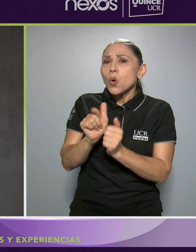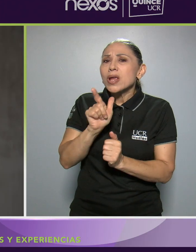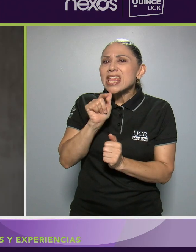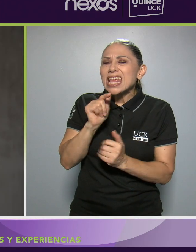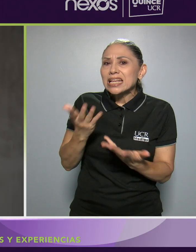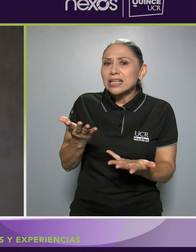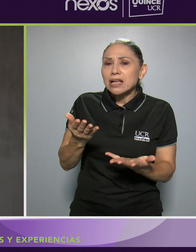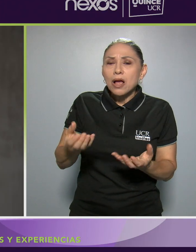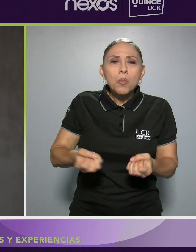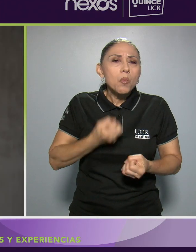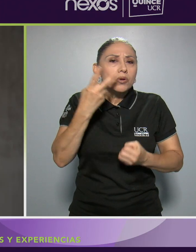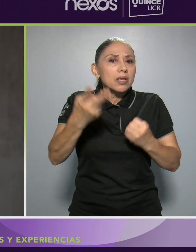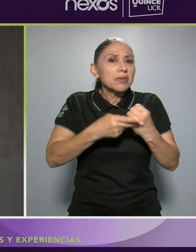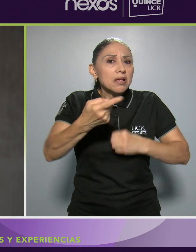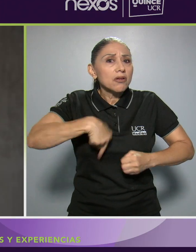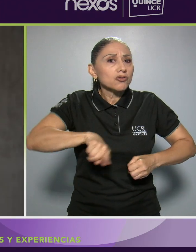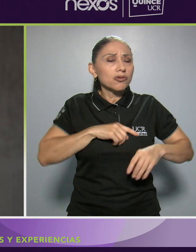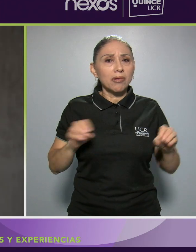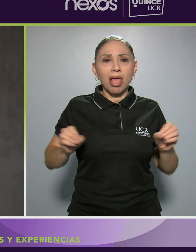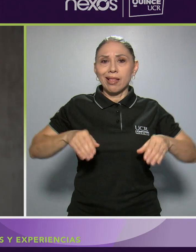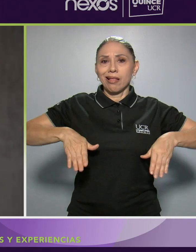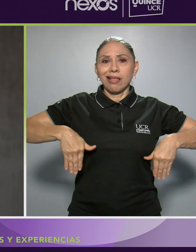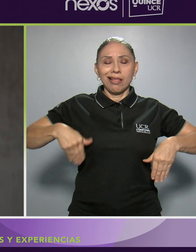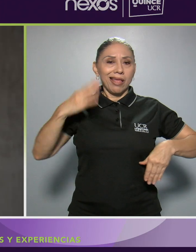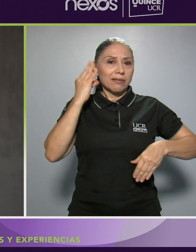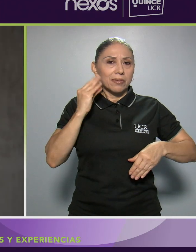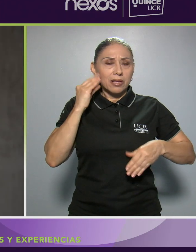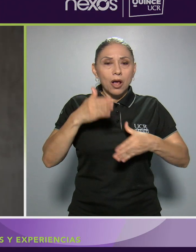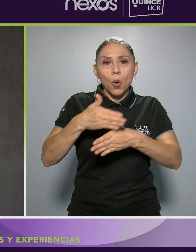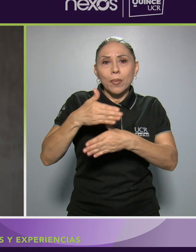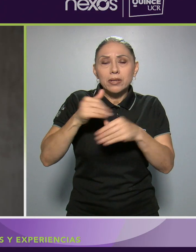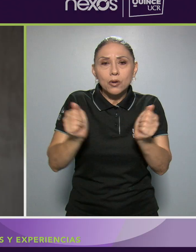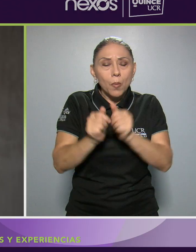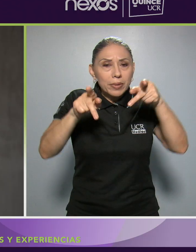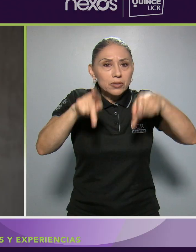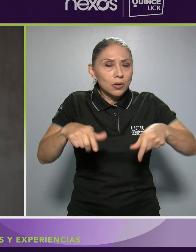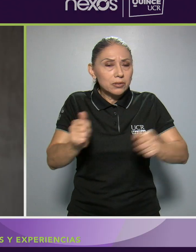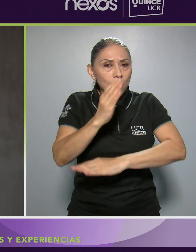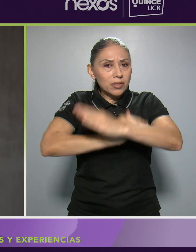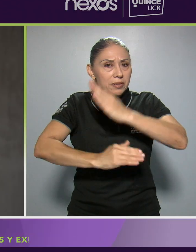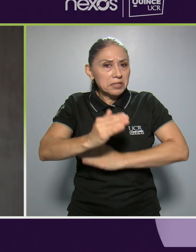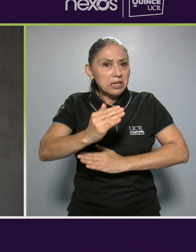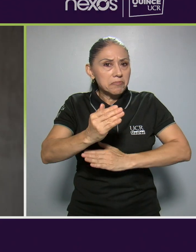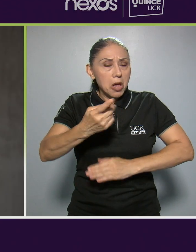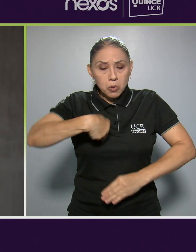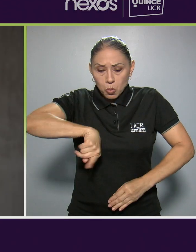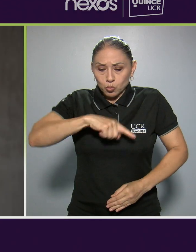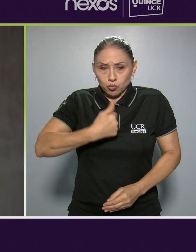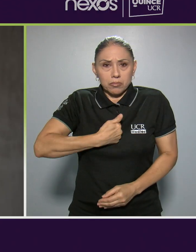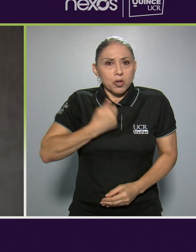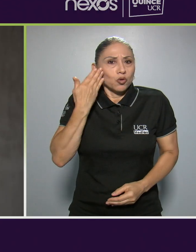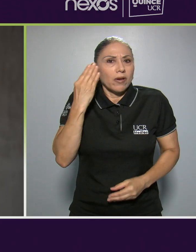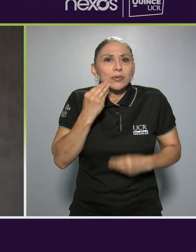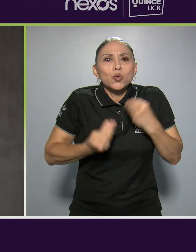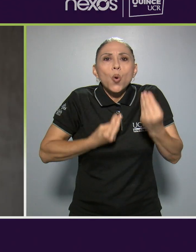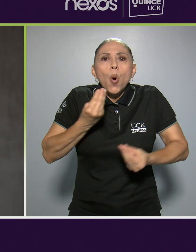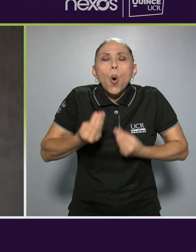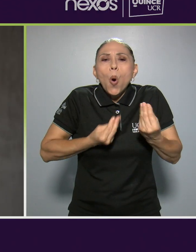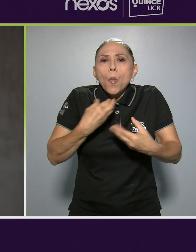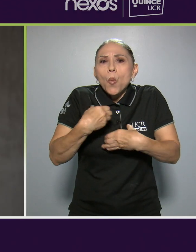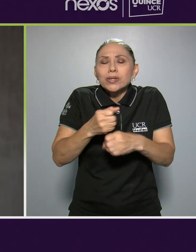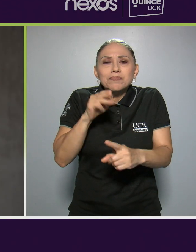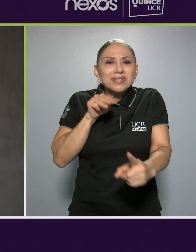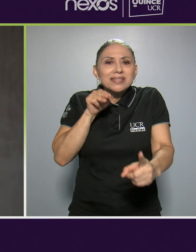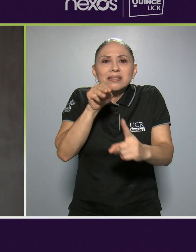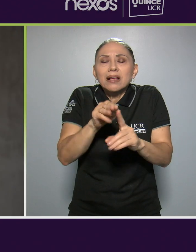veces cuando no tenemos la experiencia de compartir con personas que tengan, por ejemplo, algún tipo de discapacidad, no vamos a saber cómo tenemos que producir los mensajes